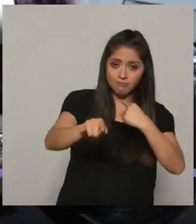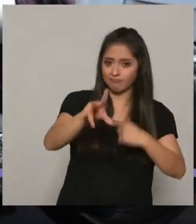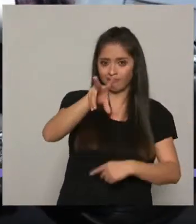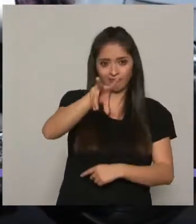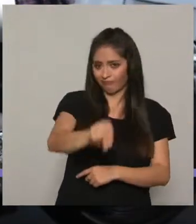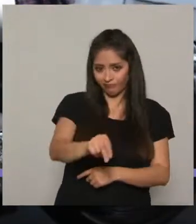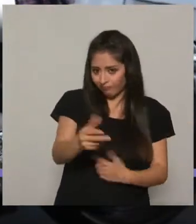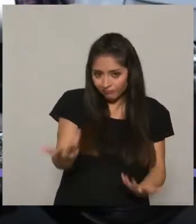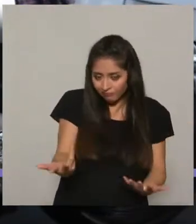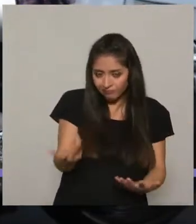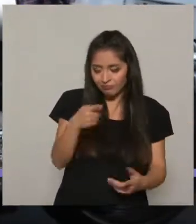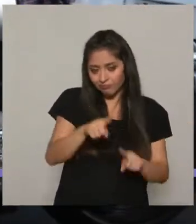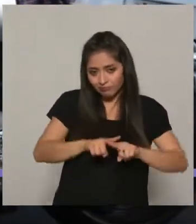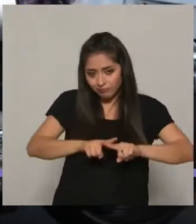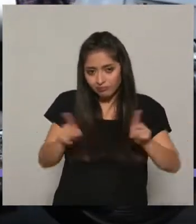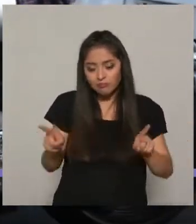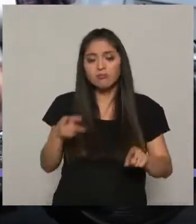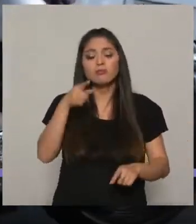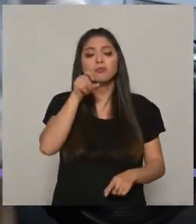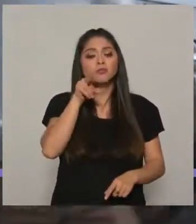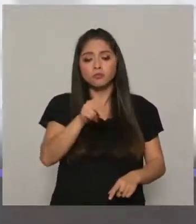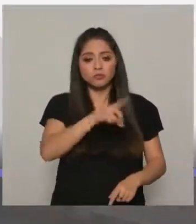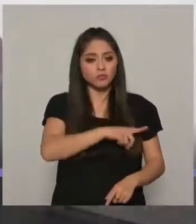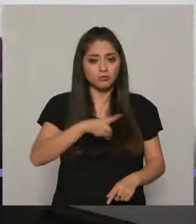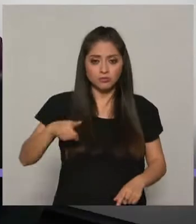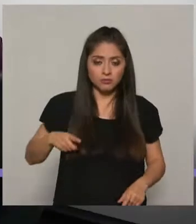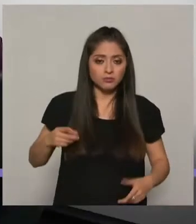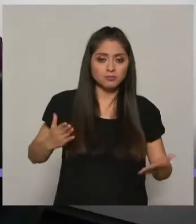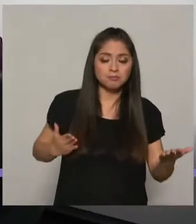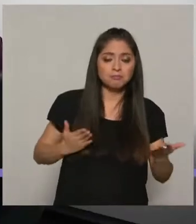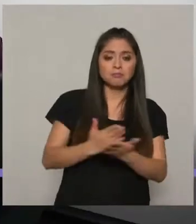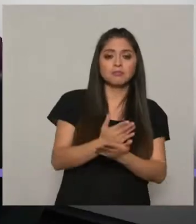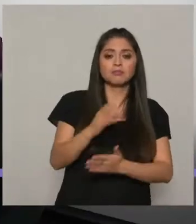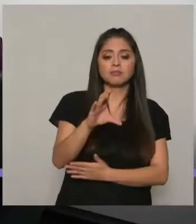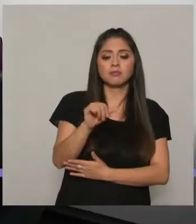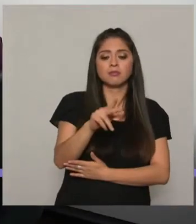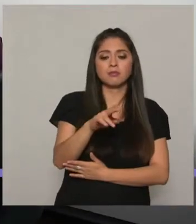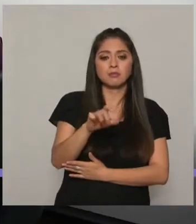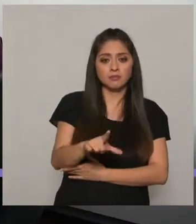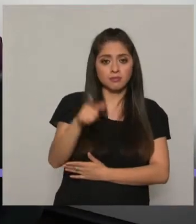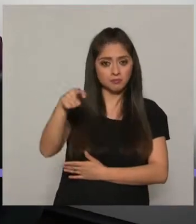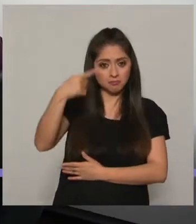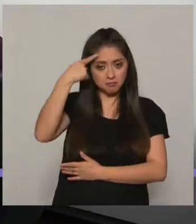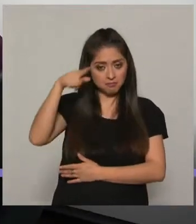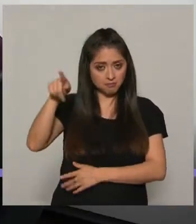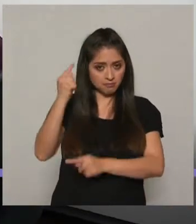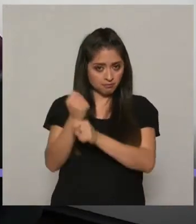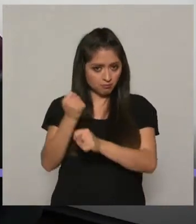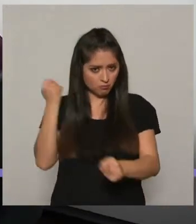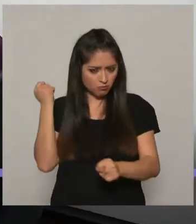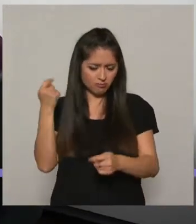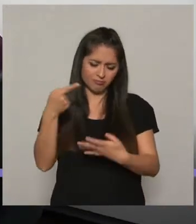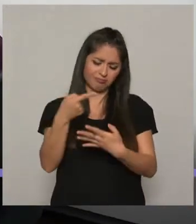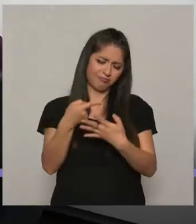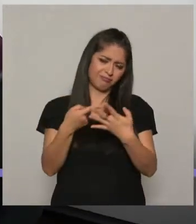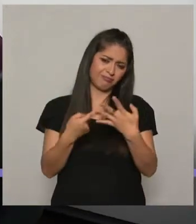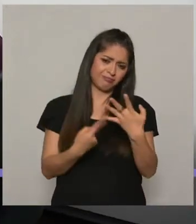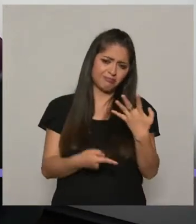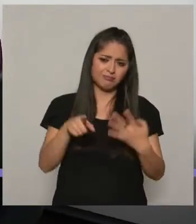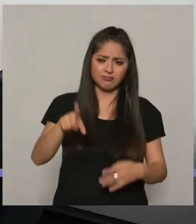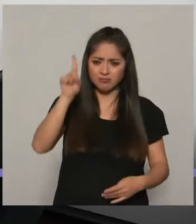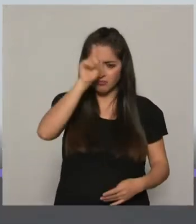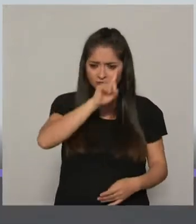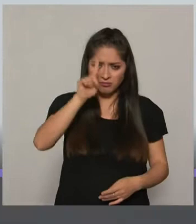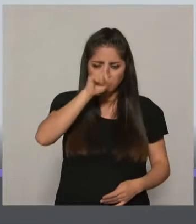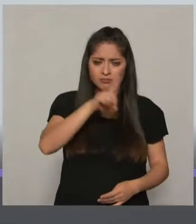no circular en sentido contrario, no meterse también a los carriles del transporte público. Son diversas cosas que hay